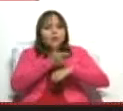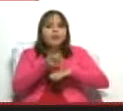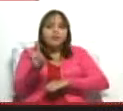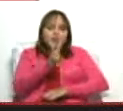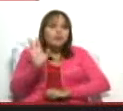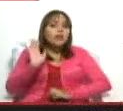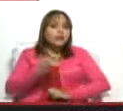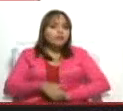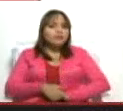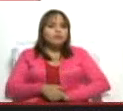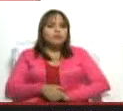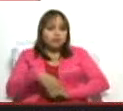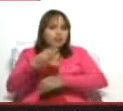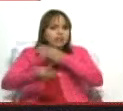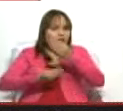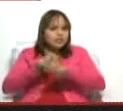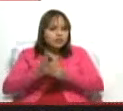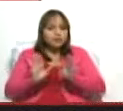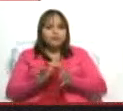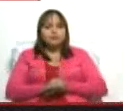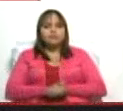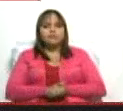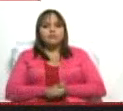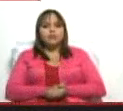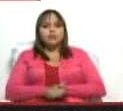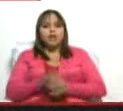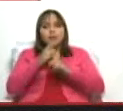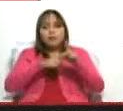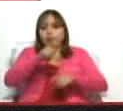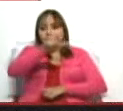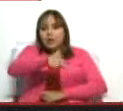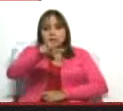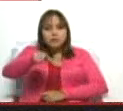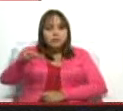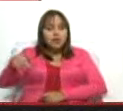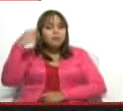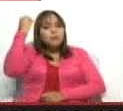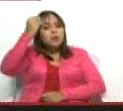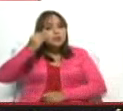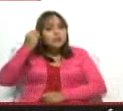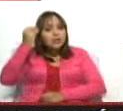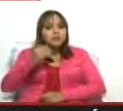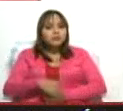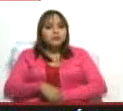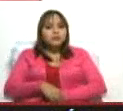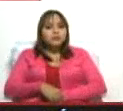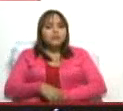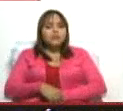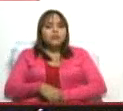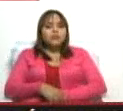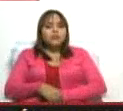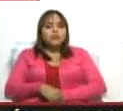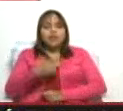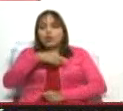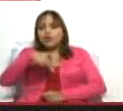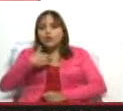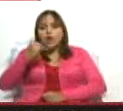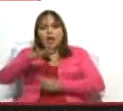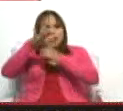Una cortesía que se hizo. Pero estos señores se creyeron el cuento que nosotros somos